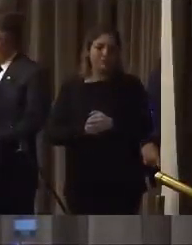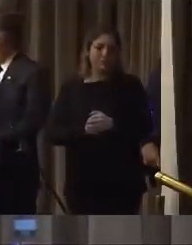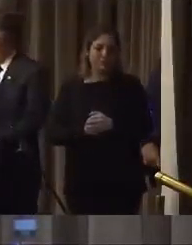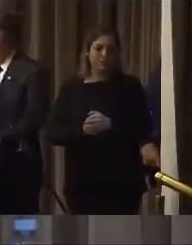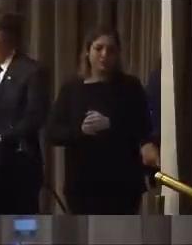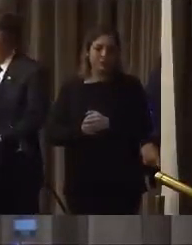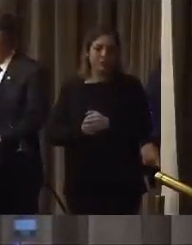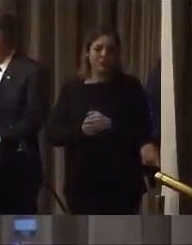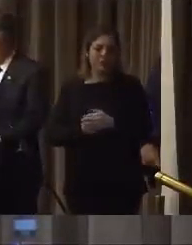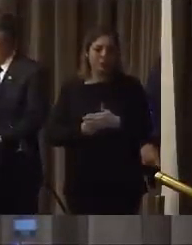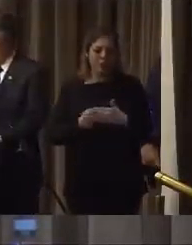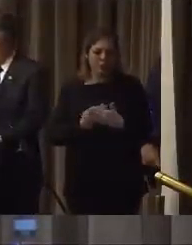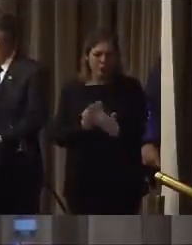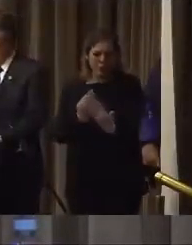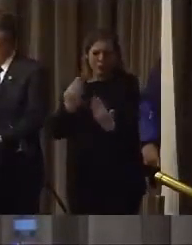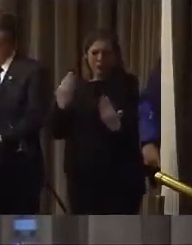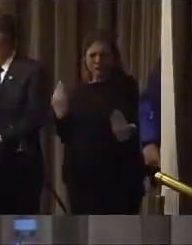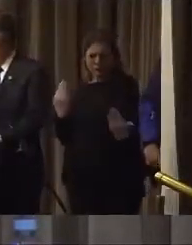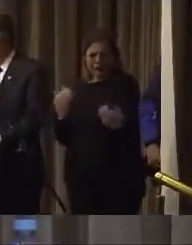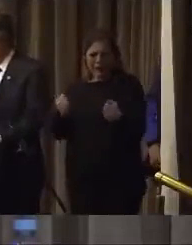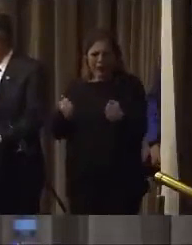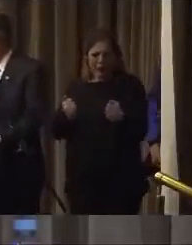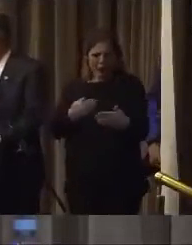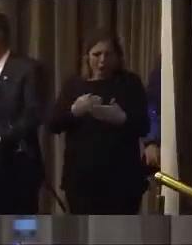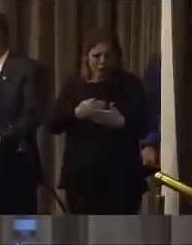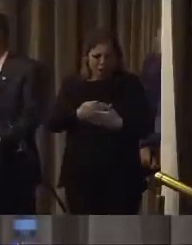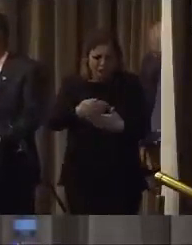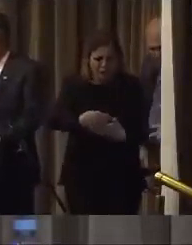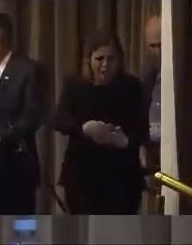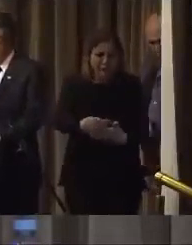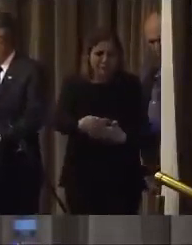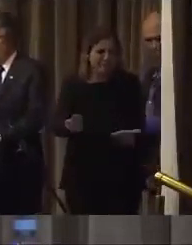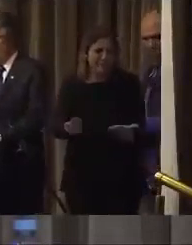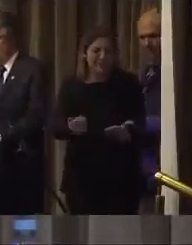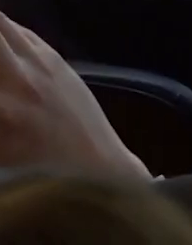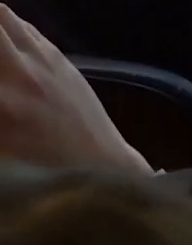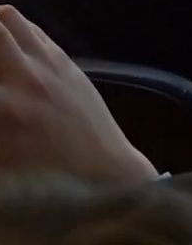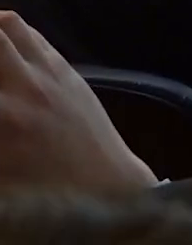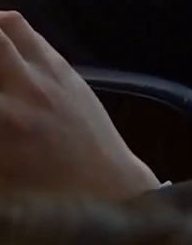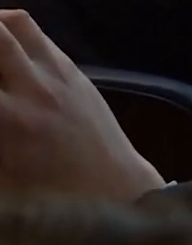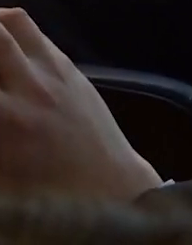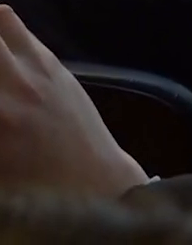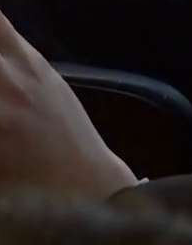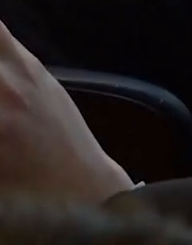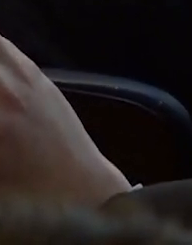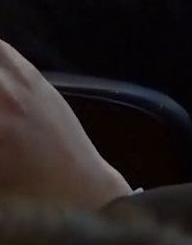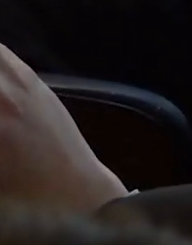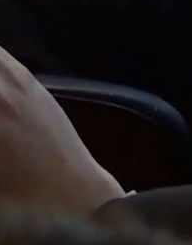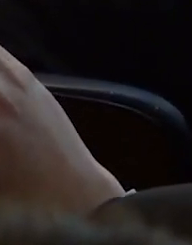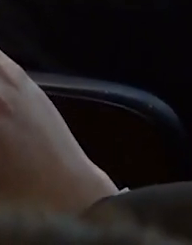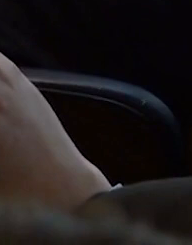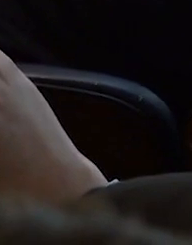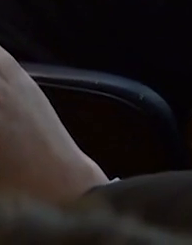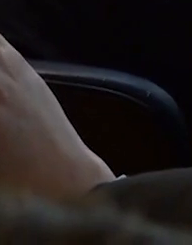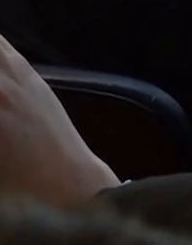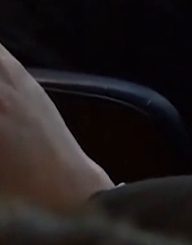evitando embotellamientos. Además, mejora la fluidez del tránsito. También vamos a revisar la